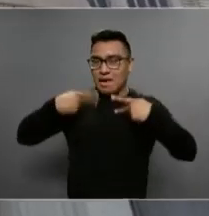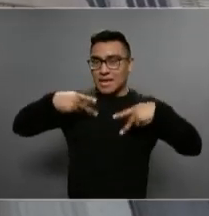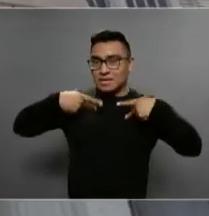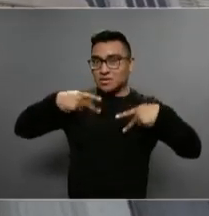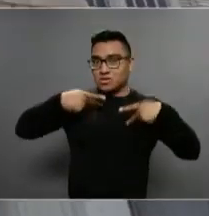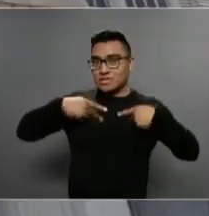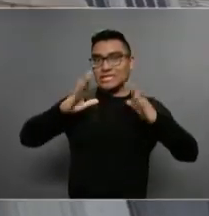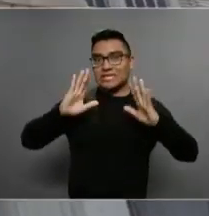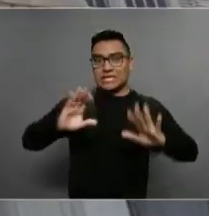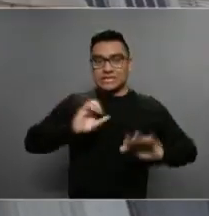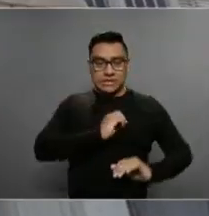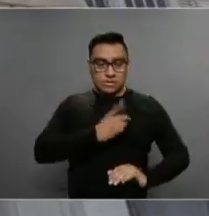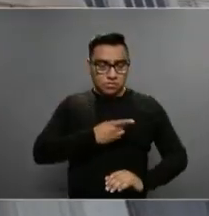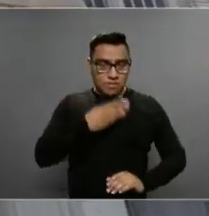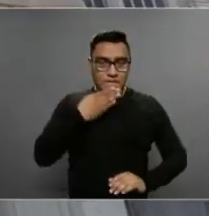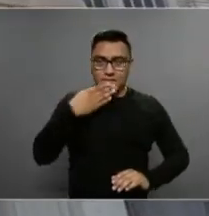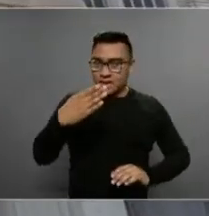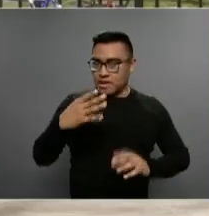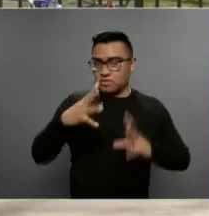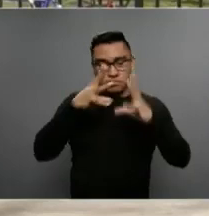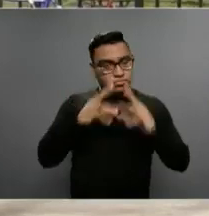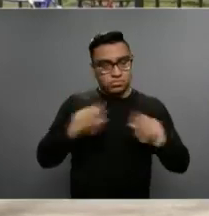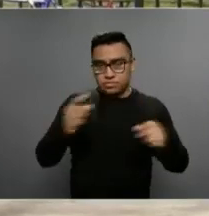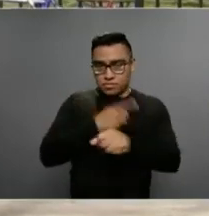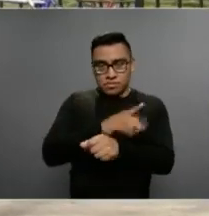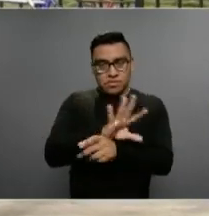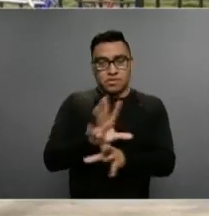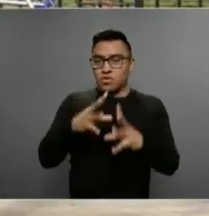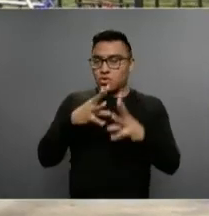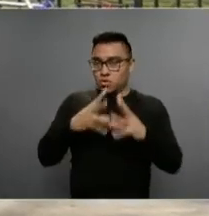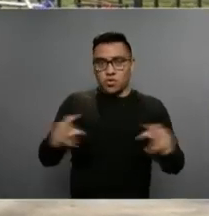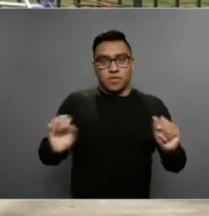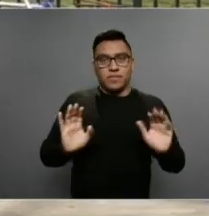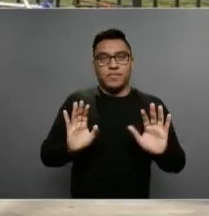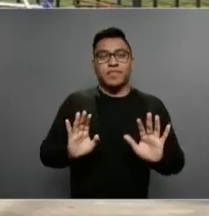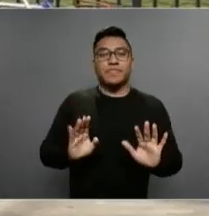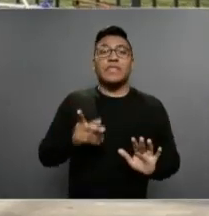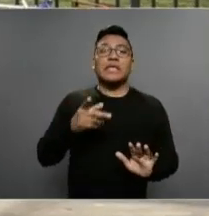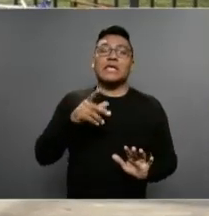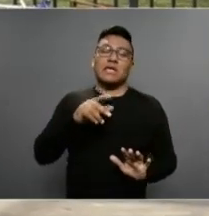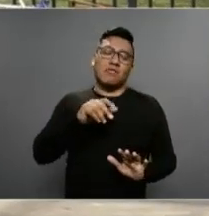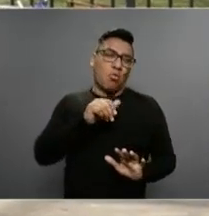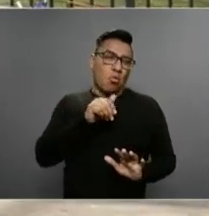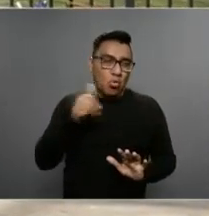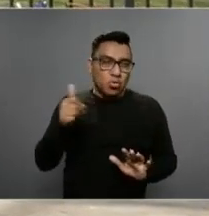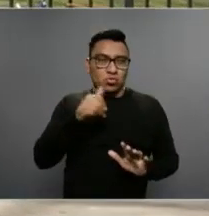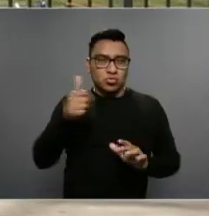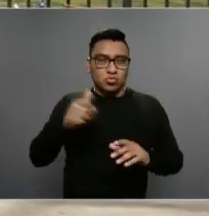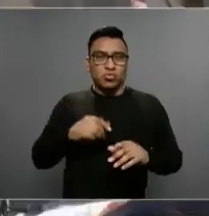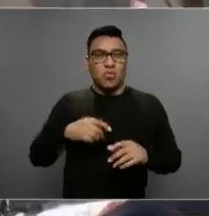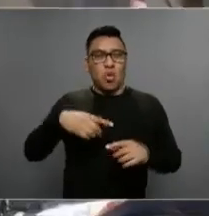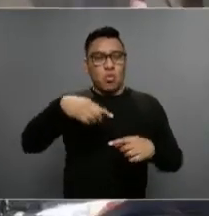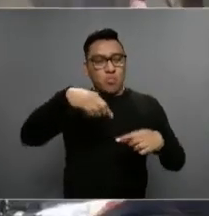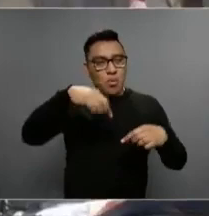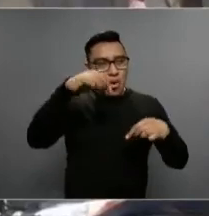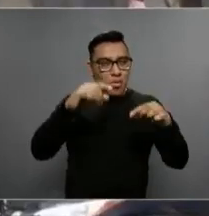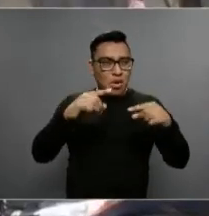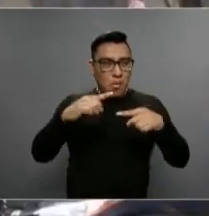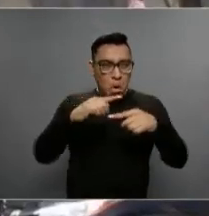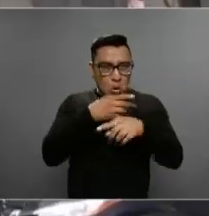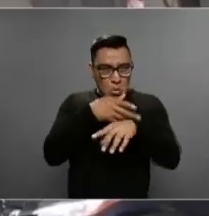personas recuperadas. Sí, y de acuerdo con estadísticas, Estados Unidos ha